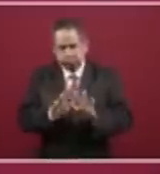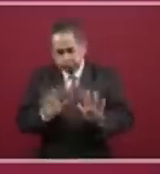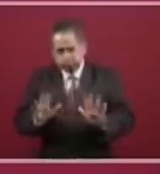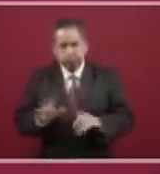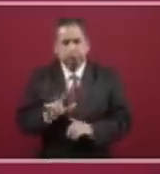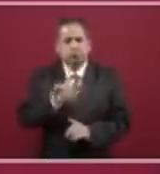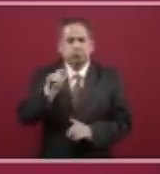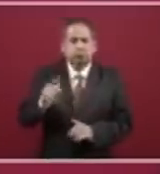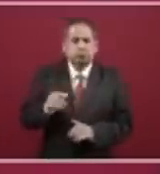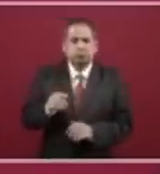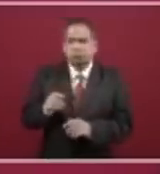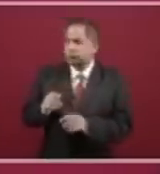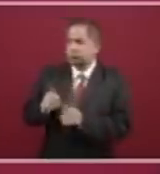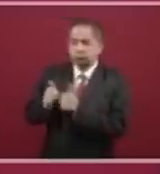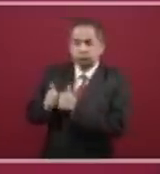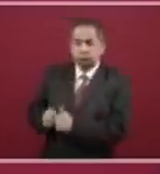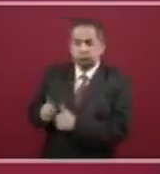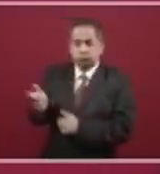continúa